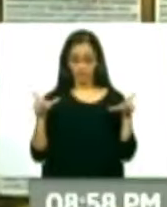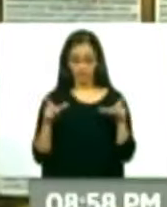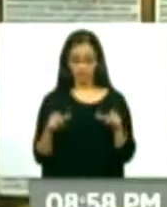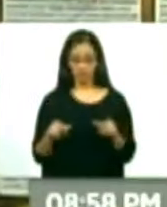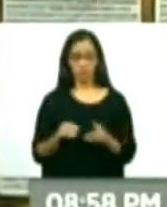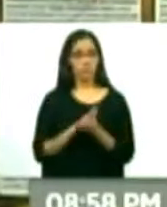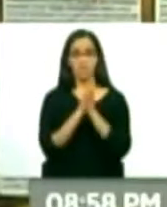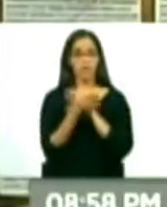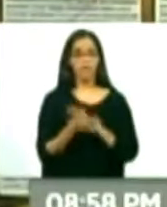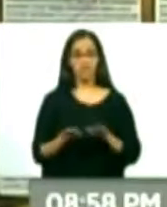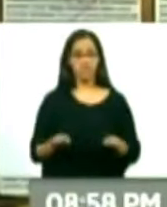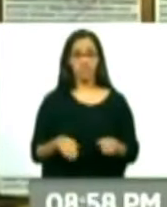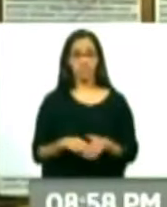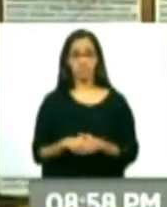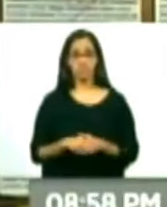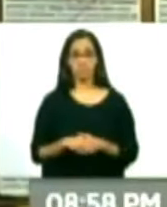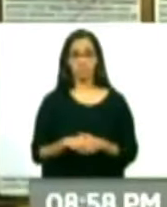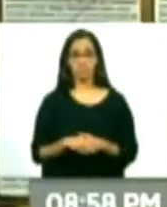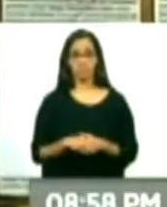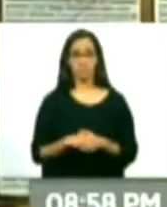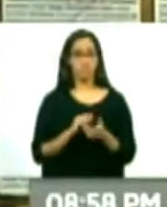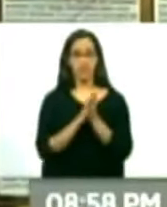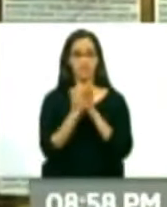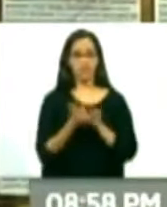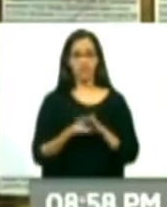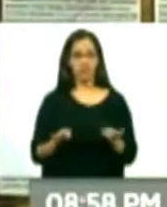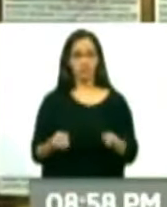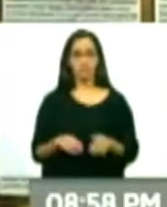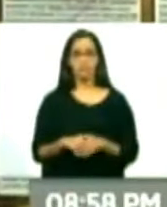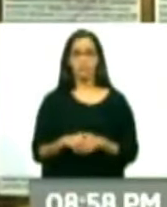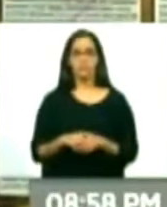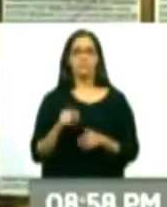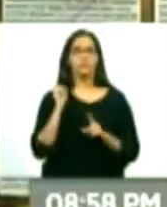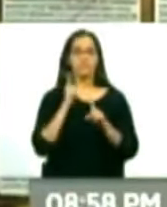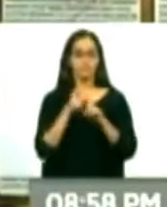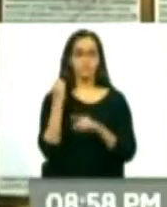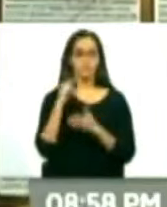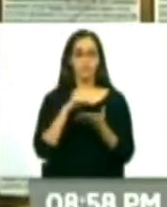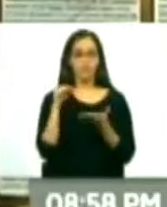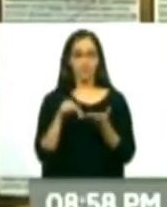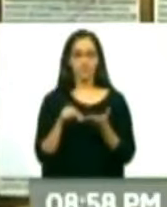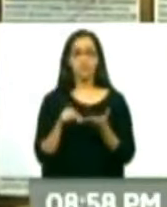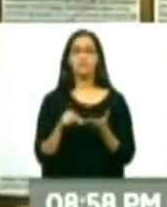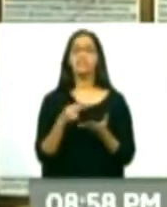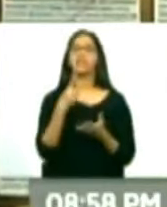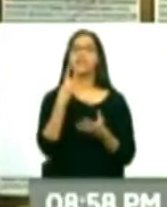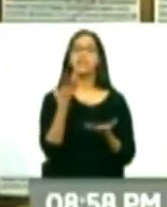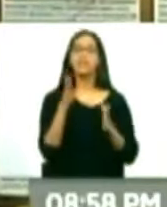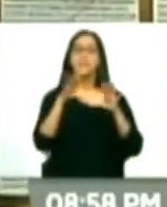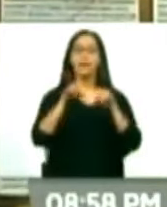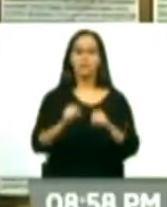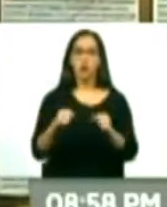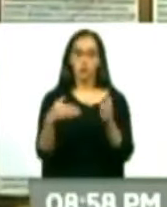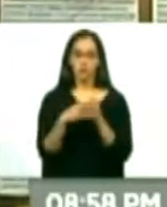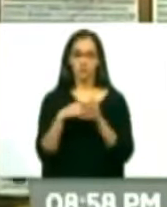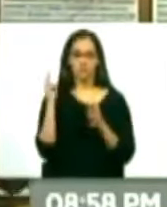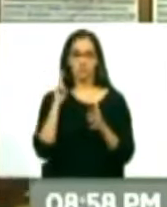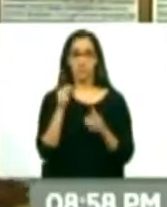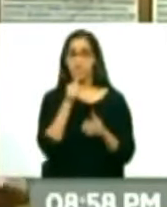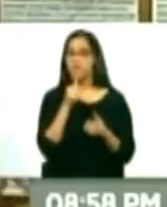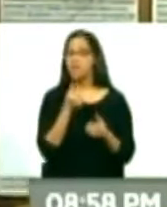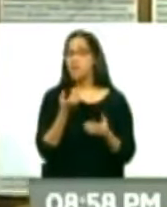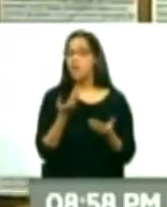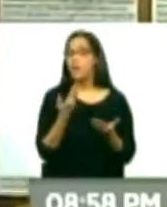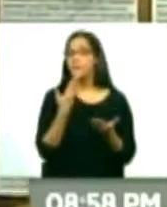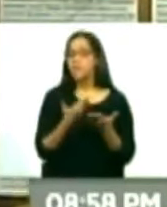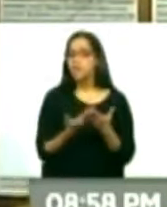de impunidad. Ya basta de impunidad. Desde la Asamblea Nacional pidieron invasión contra nuestro país. ¿Quién lo pidieron? Los que dirigían la